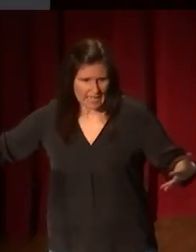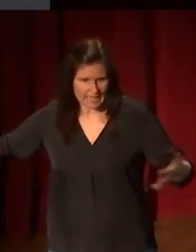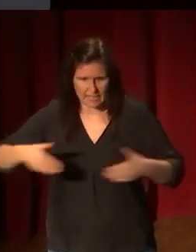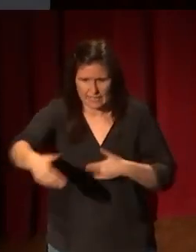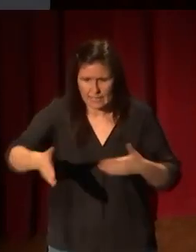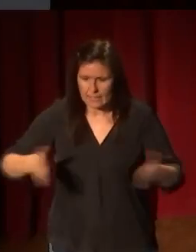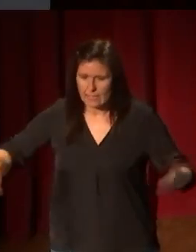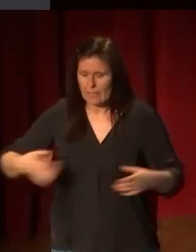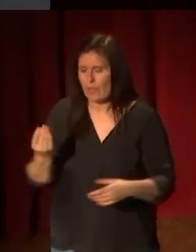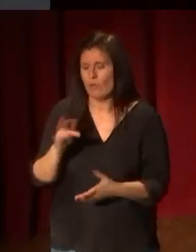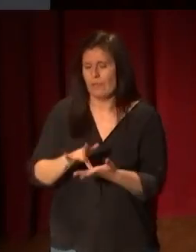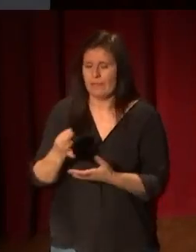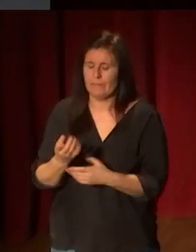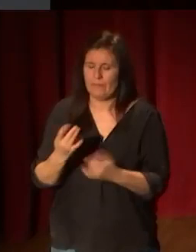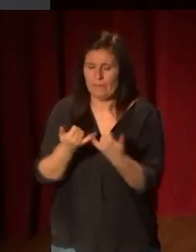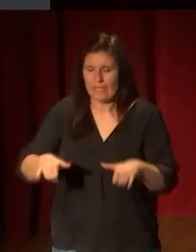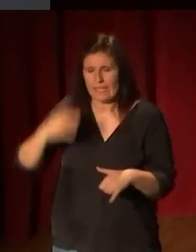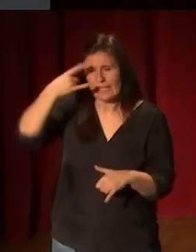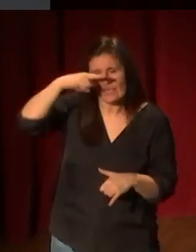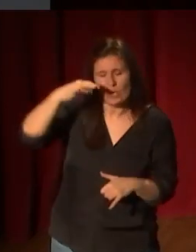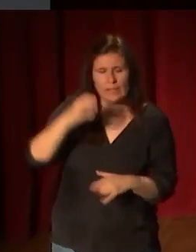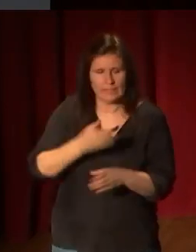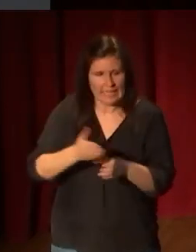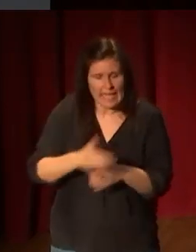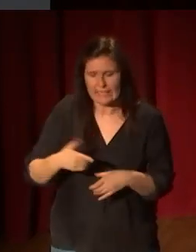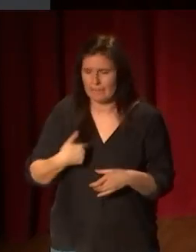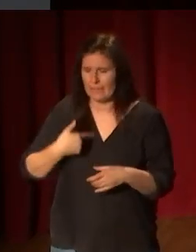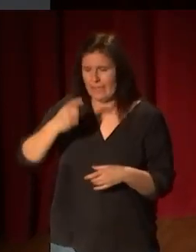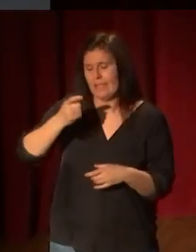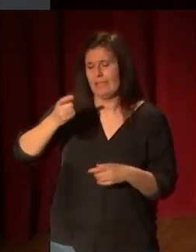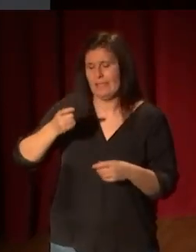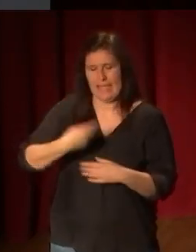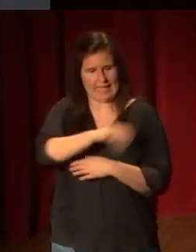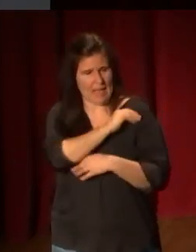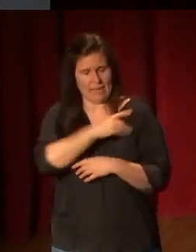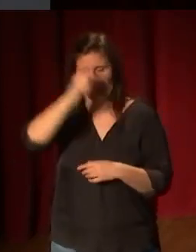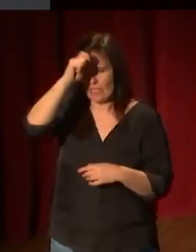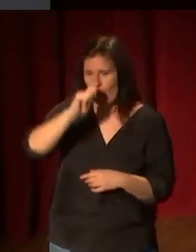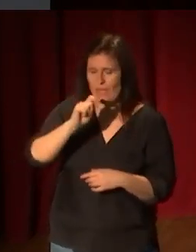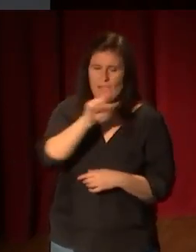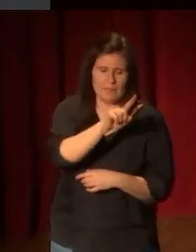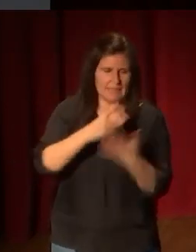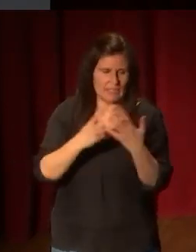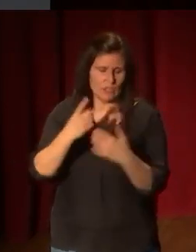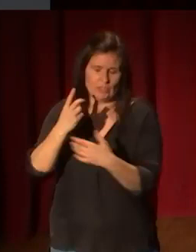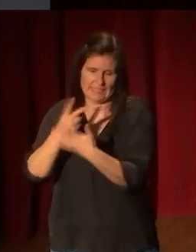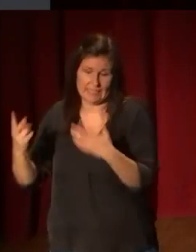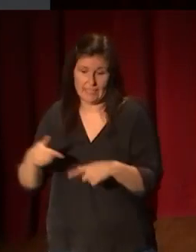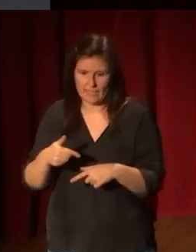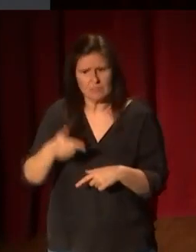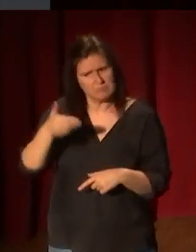unas fiestas de toros y festejo de cañas de capas y gorra el lunes 4 de diciembre de 1617 es